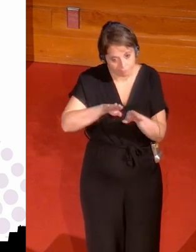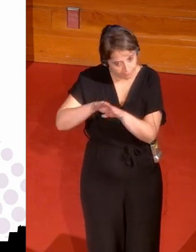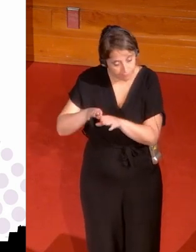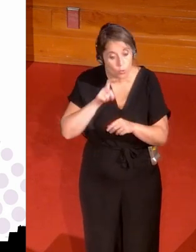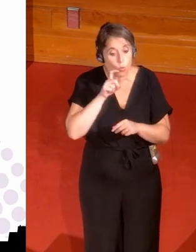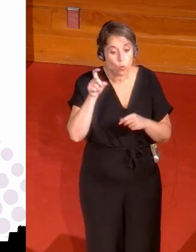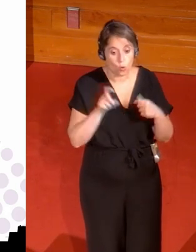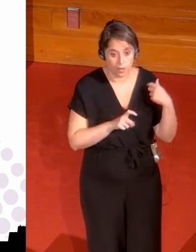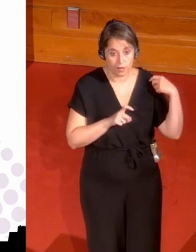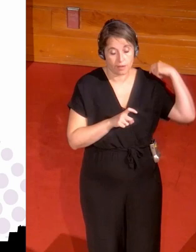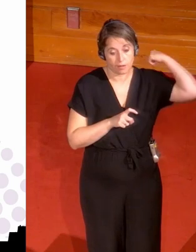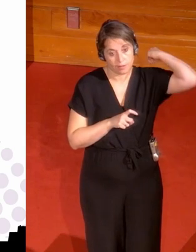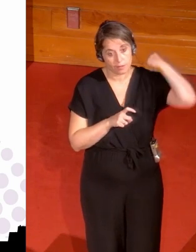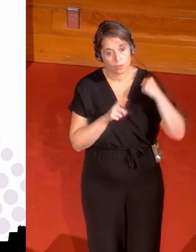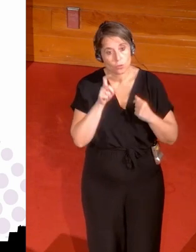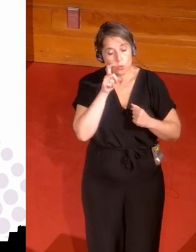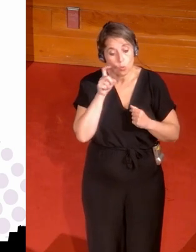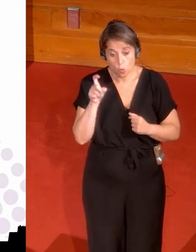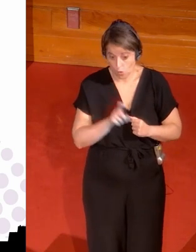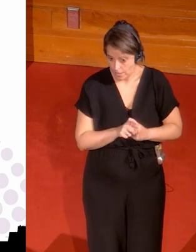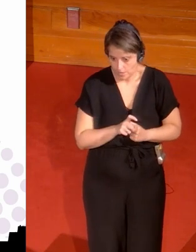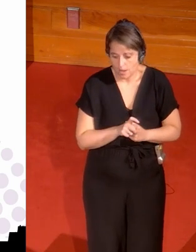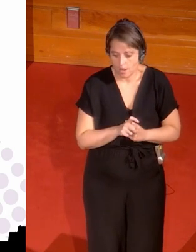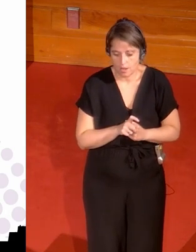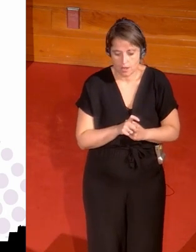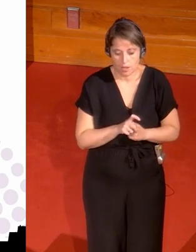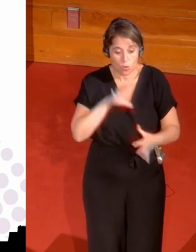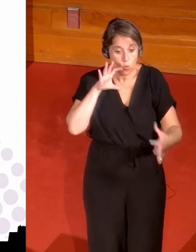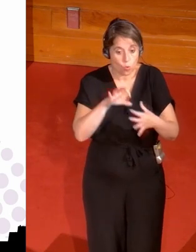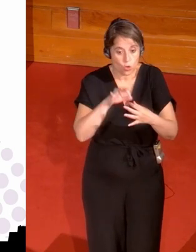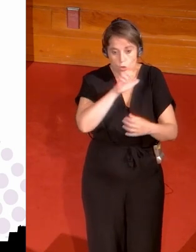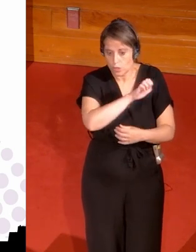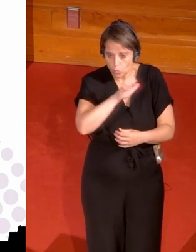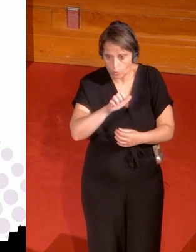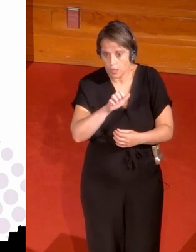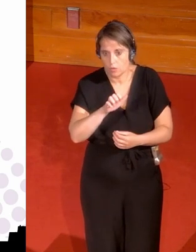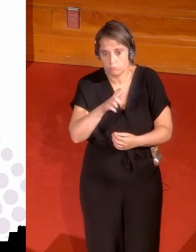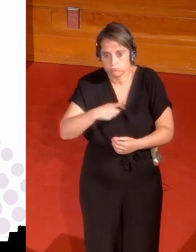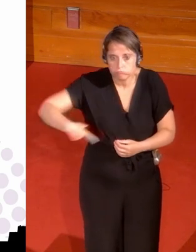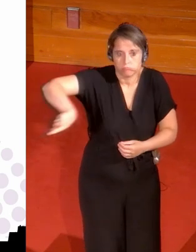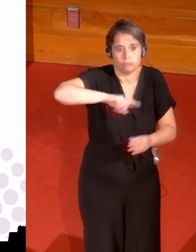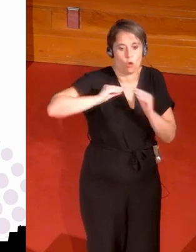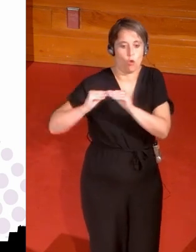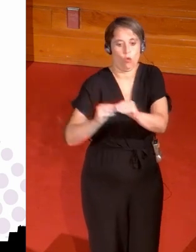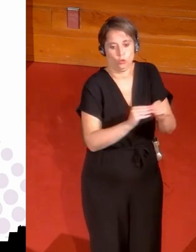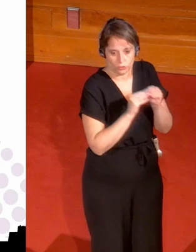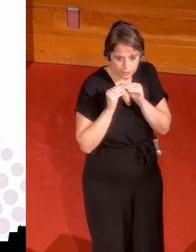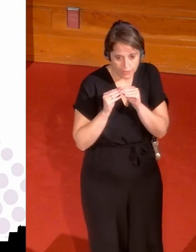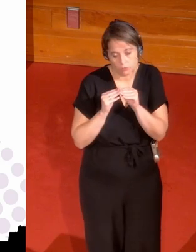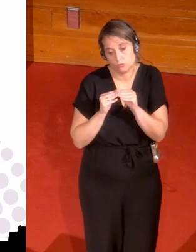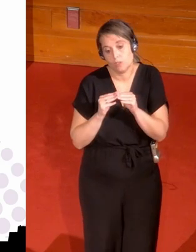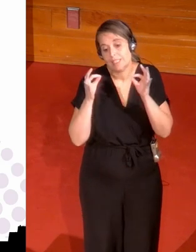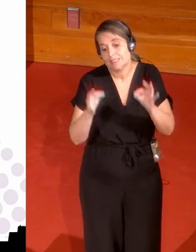eh la Unión Europea inmediatamente hubo consenso con siempre la